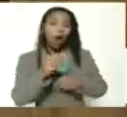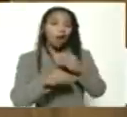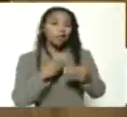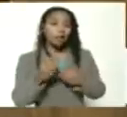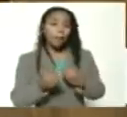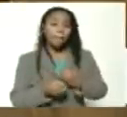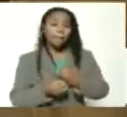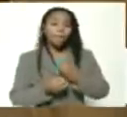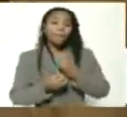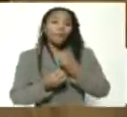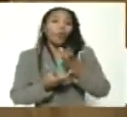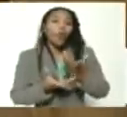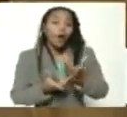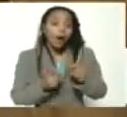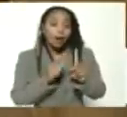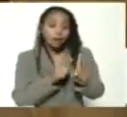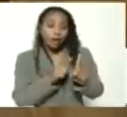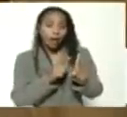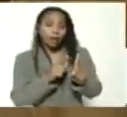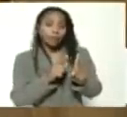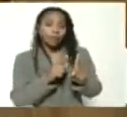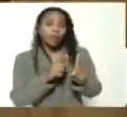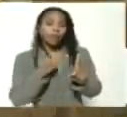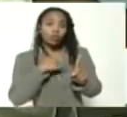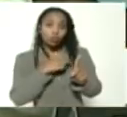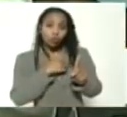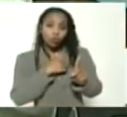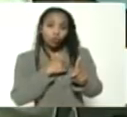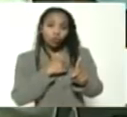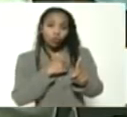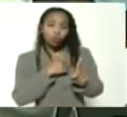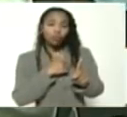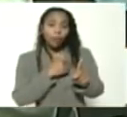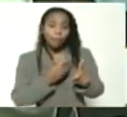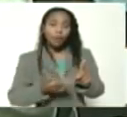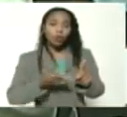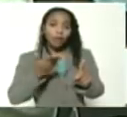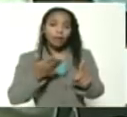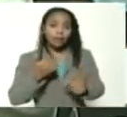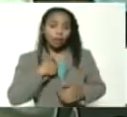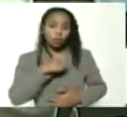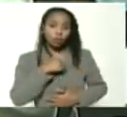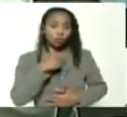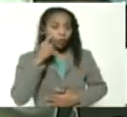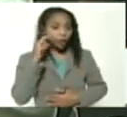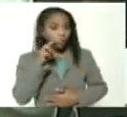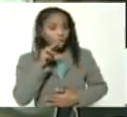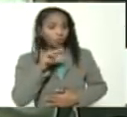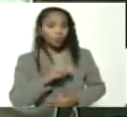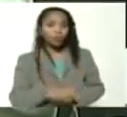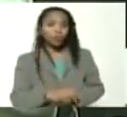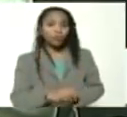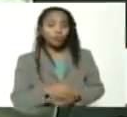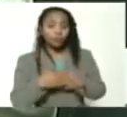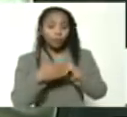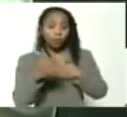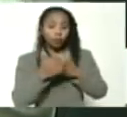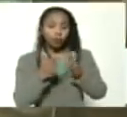ellas. Es por ello que hemos considerado de importancia para avanzar en esta materia